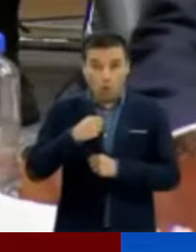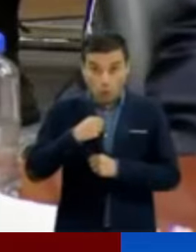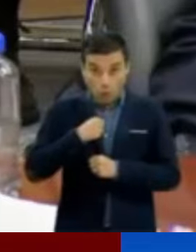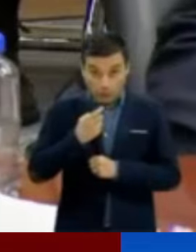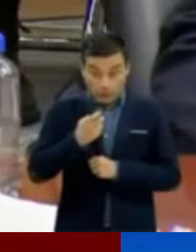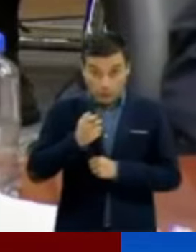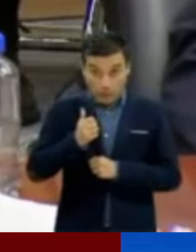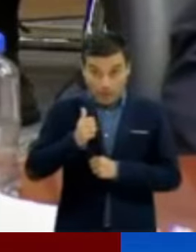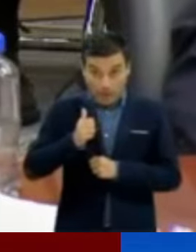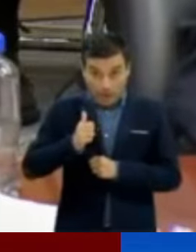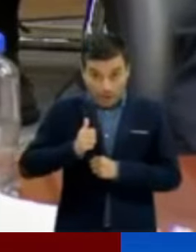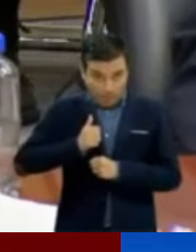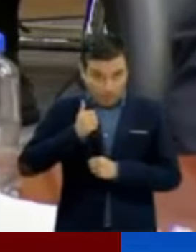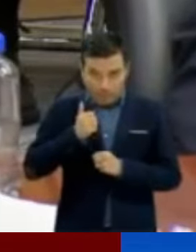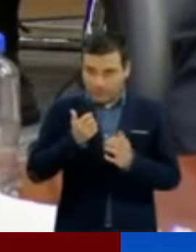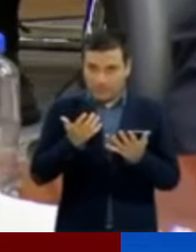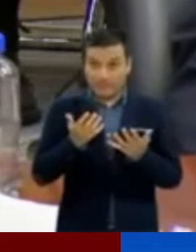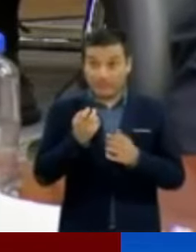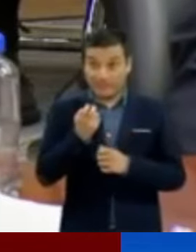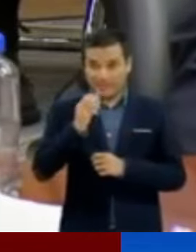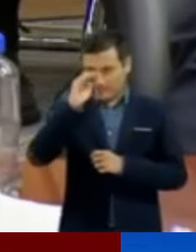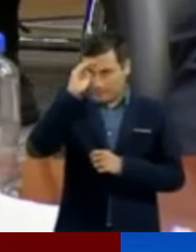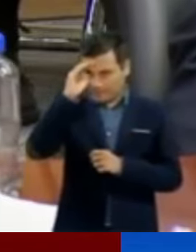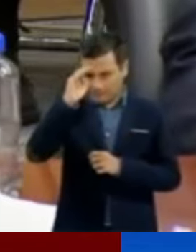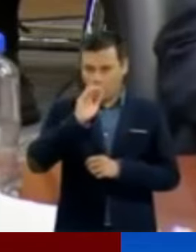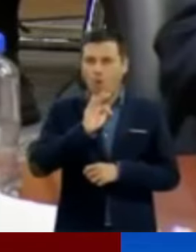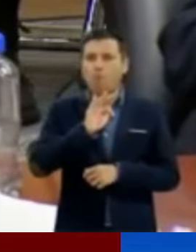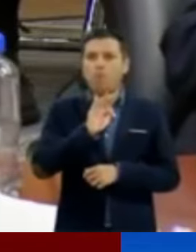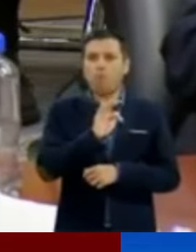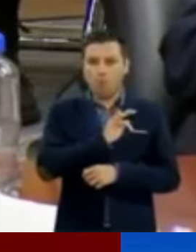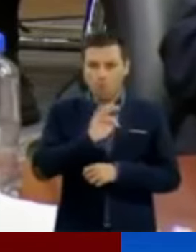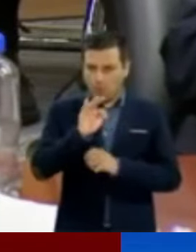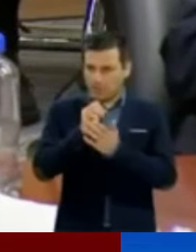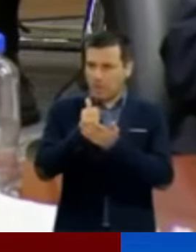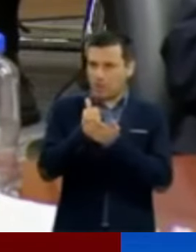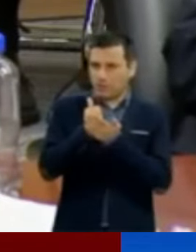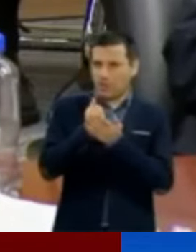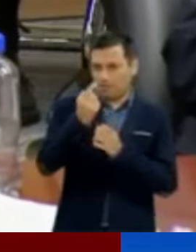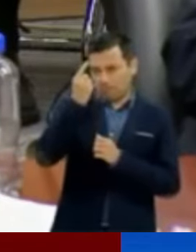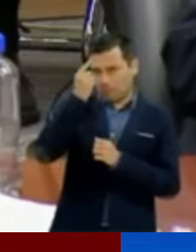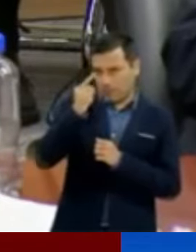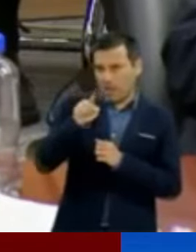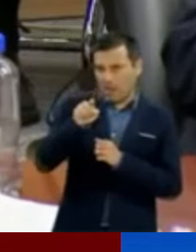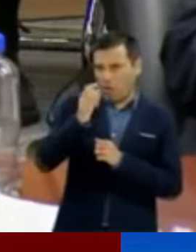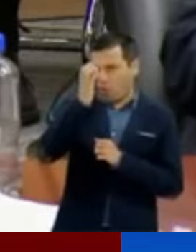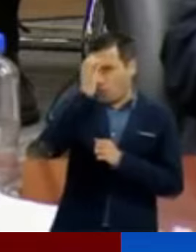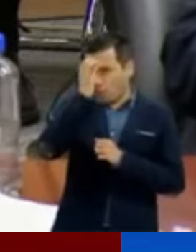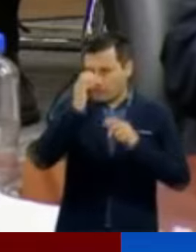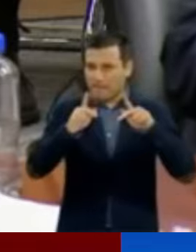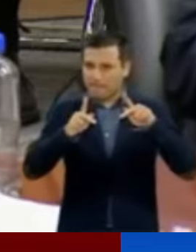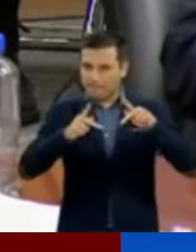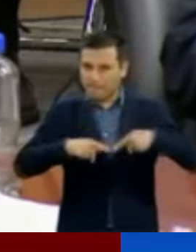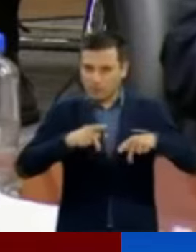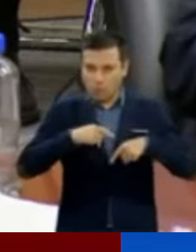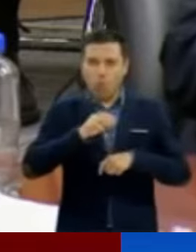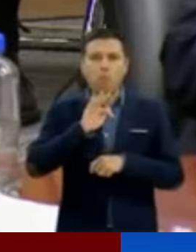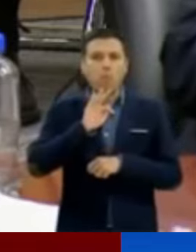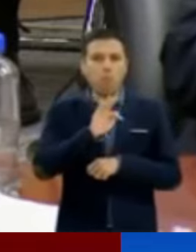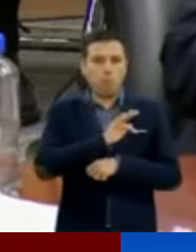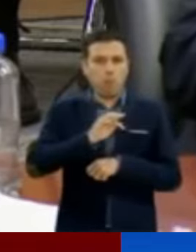desaprovechar. Ese señor puede ayudarnos y contribuir muchísimo con sus relaciones al desarrollo de